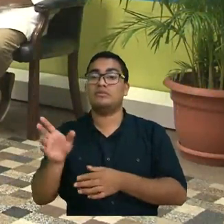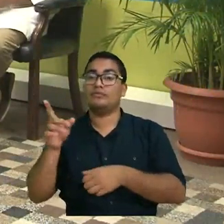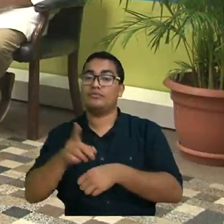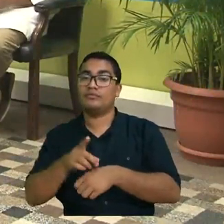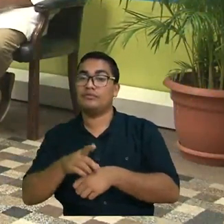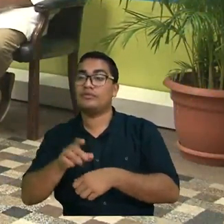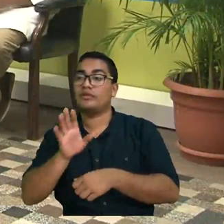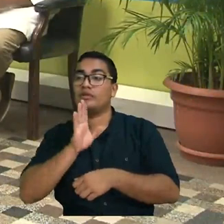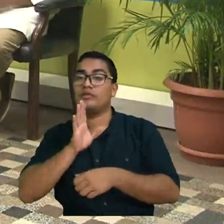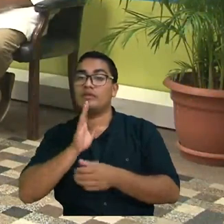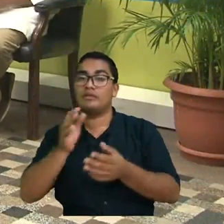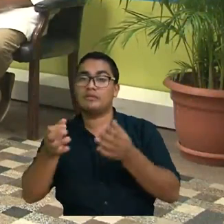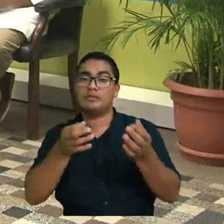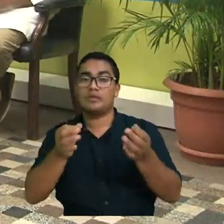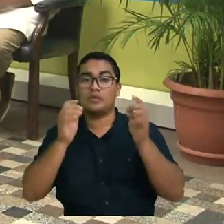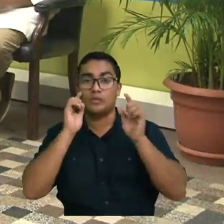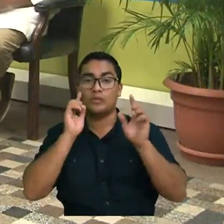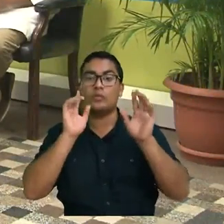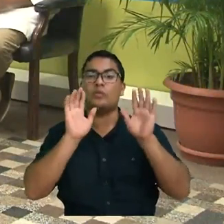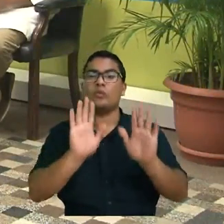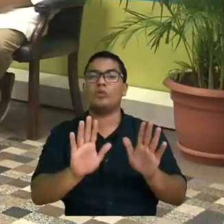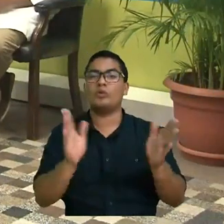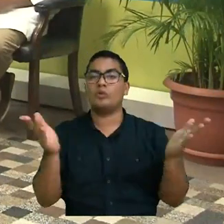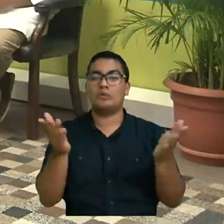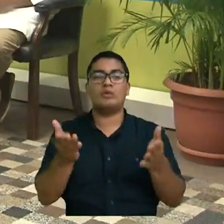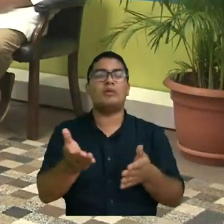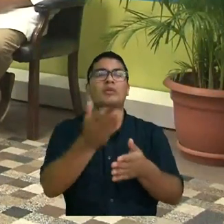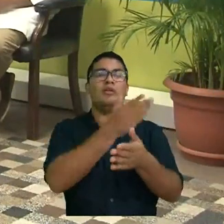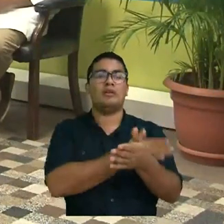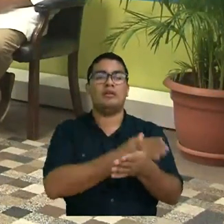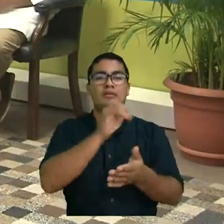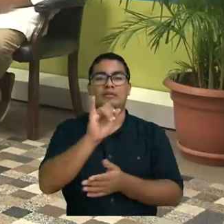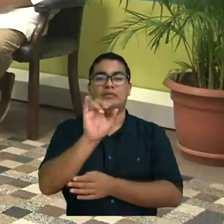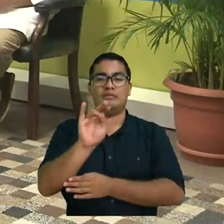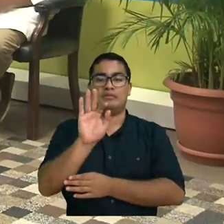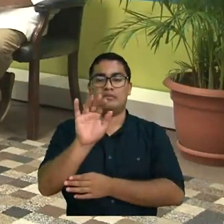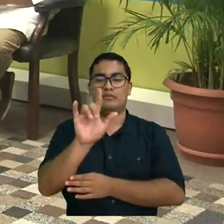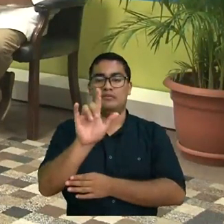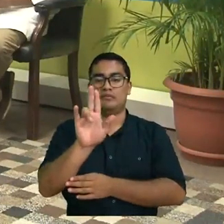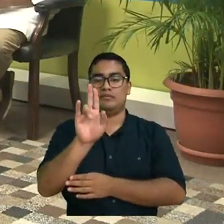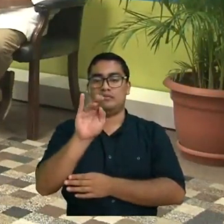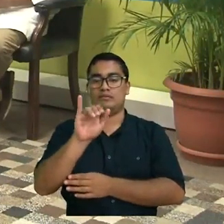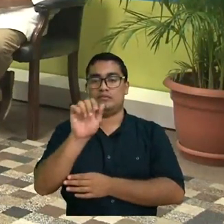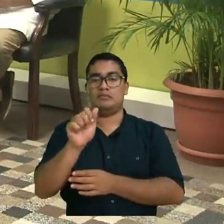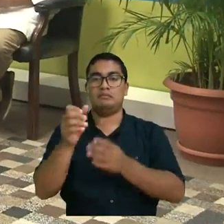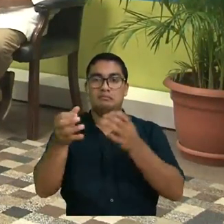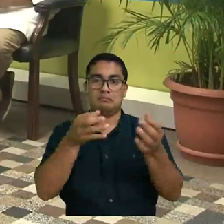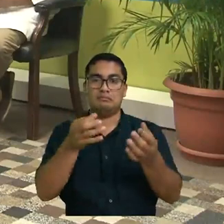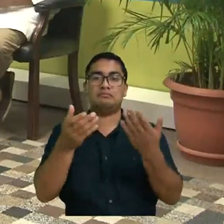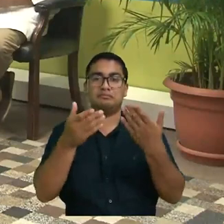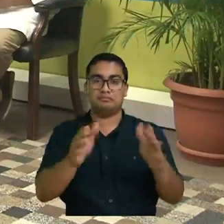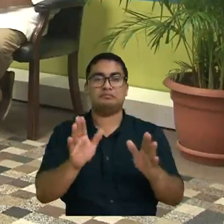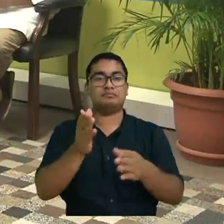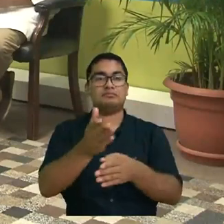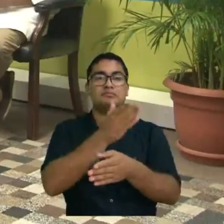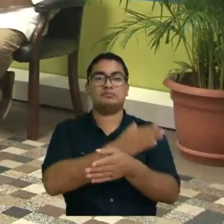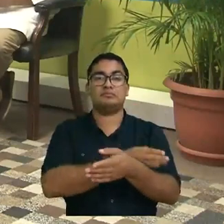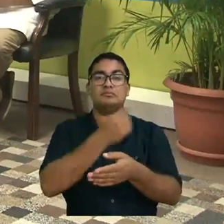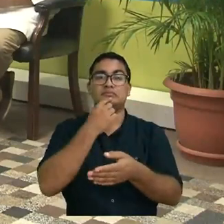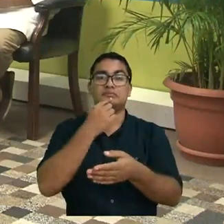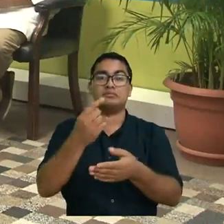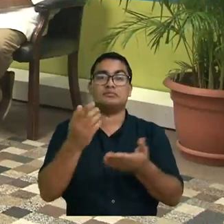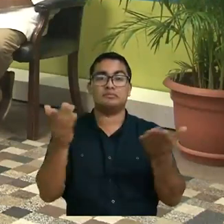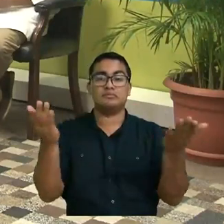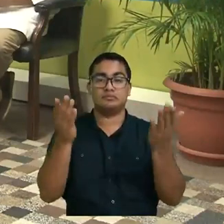Así es. Ya hablamos de qué es la influenza en la primera parte del programa. Yo le decía antes de irnos a la pausa de que una de